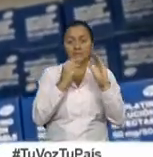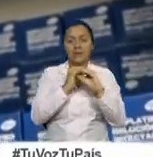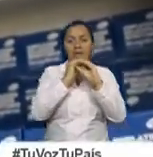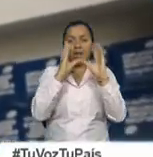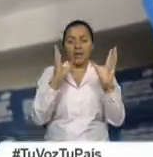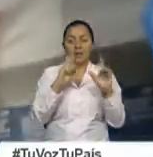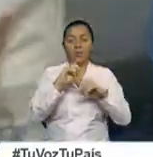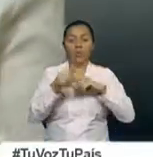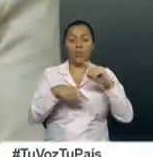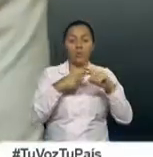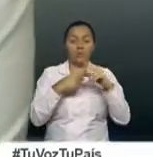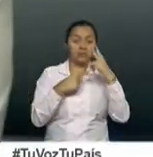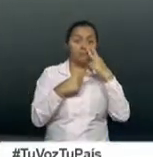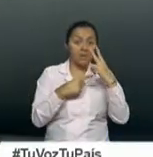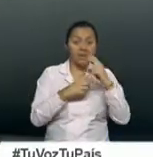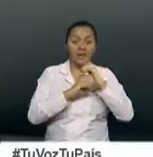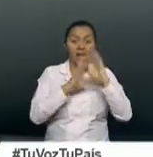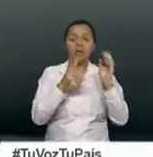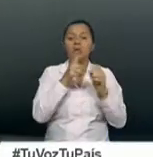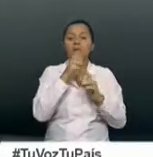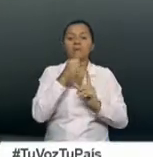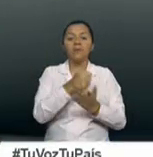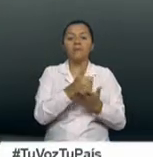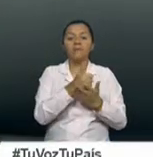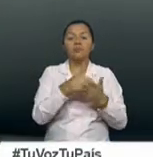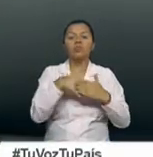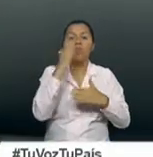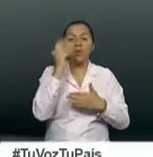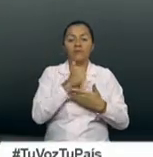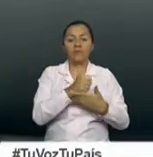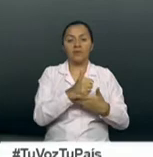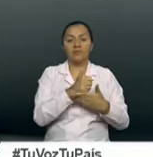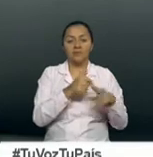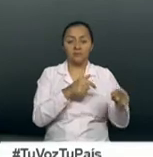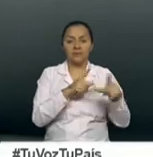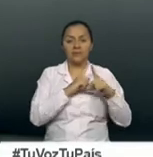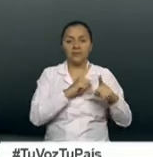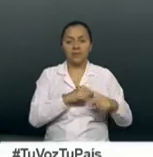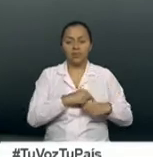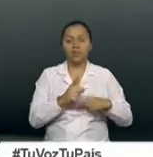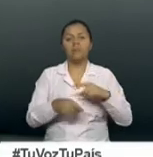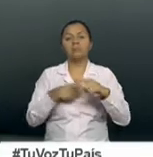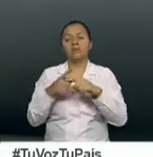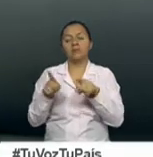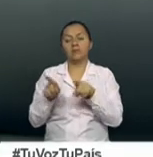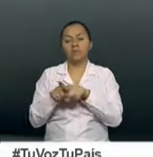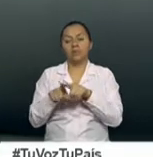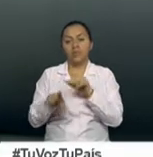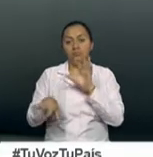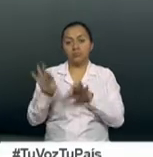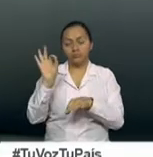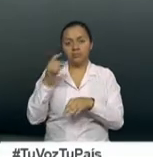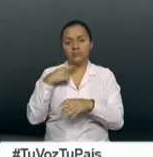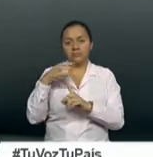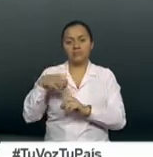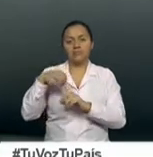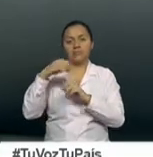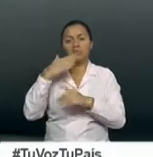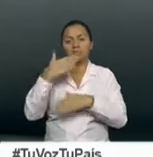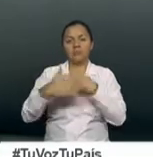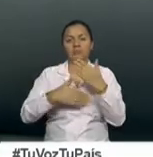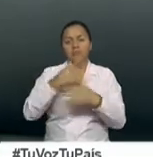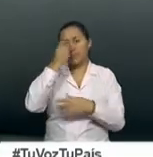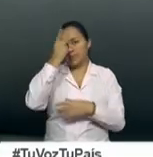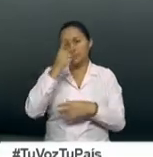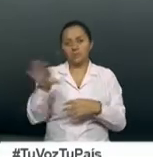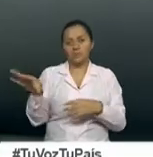que sopesar siempre deberemos hacer que prepondere los intereses de la salud pública. Y en este caso esa será la primicia con la cual tomaremos